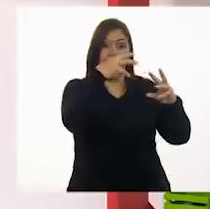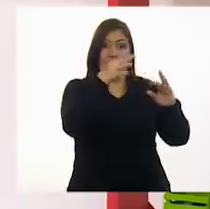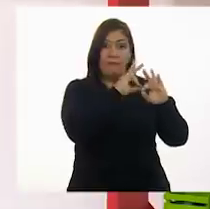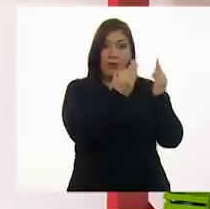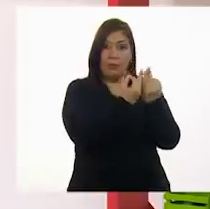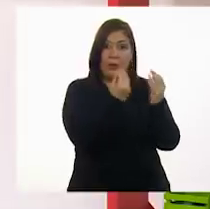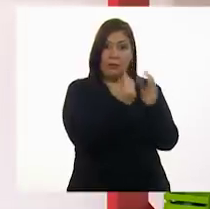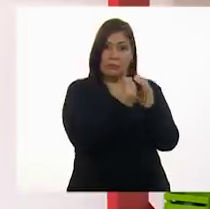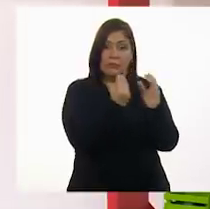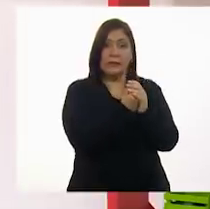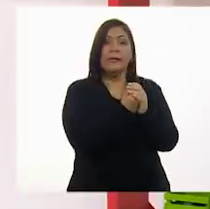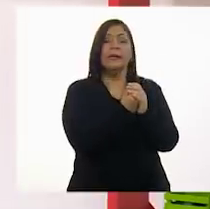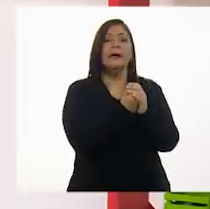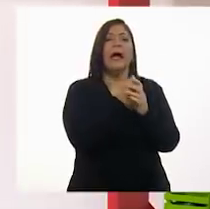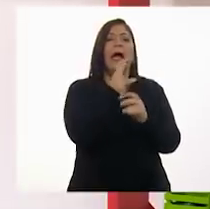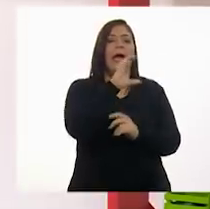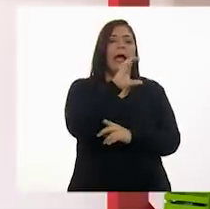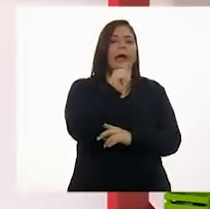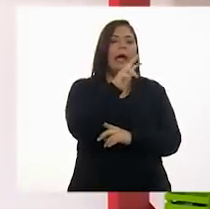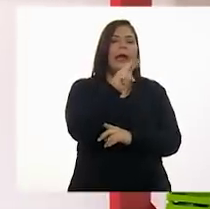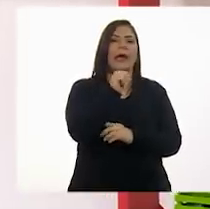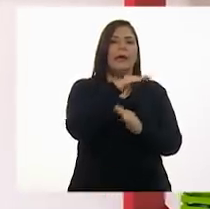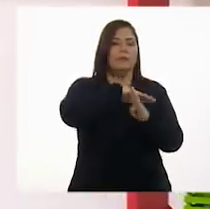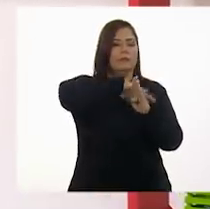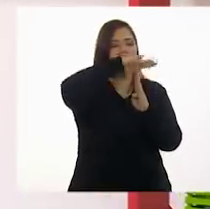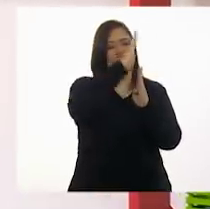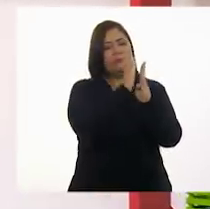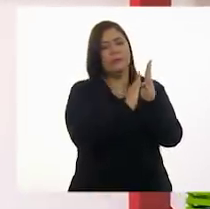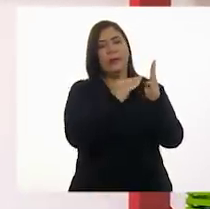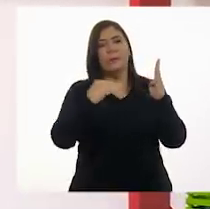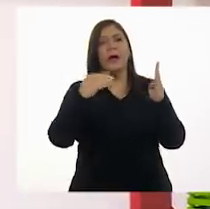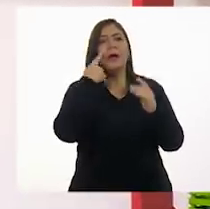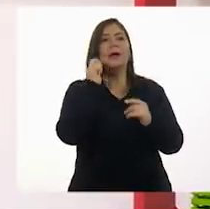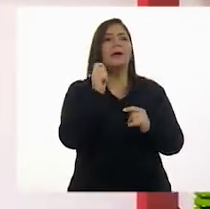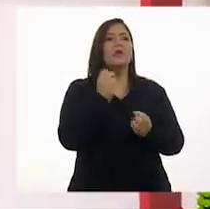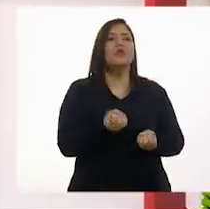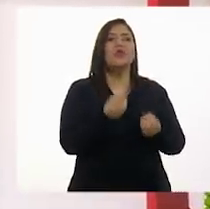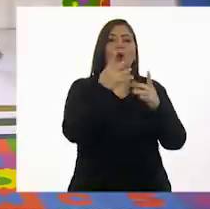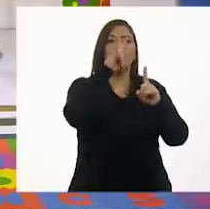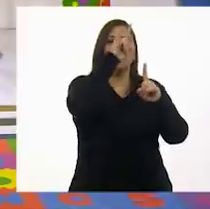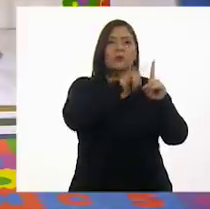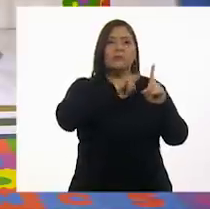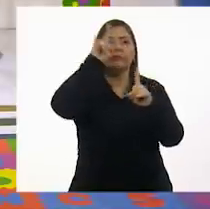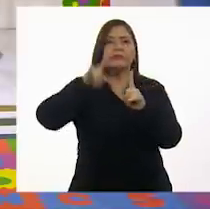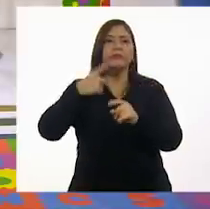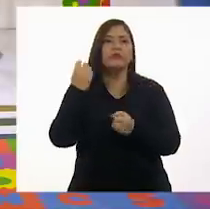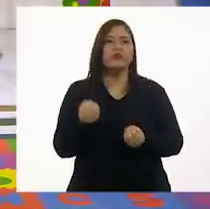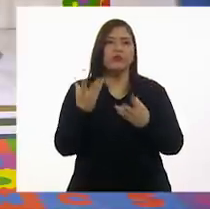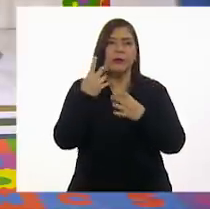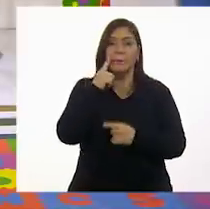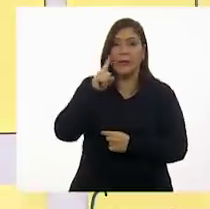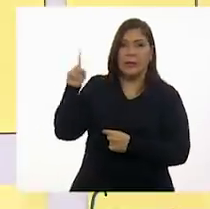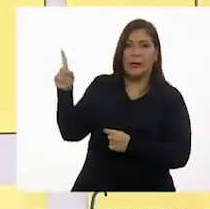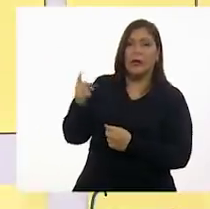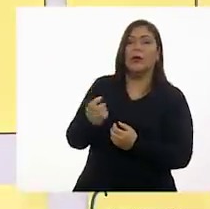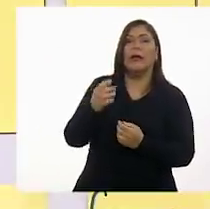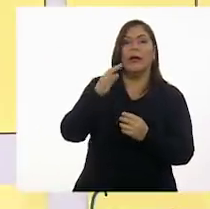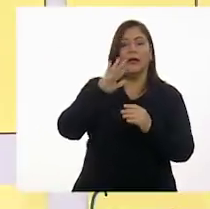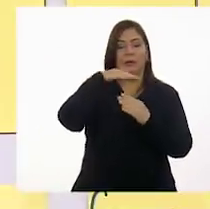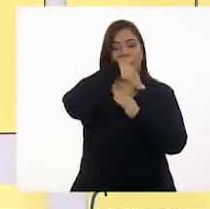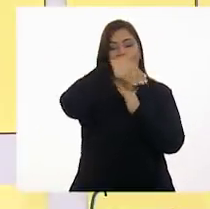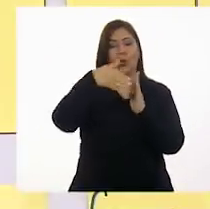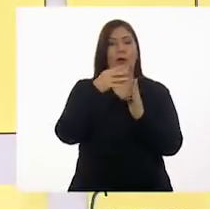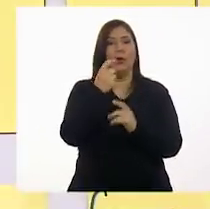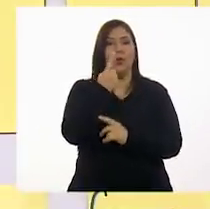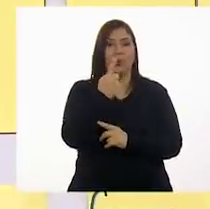sus caras, ¿cuántos rectángulos son, Pili? Sus caras son 1, 2, 3 y